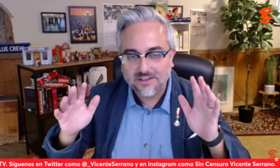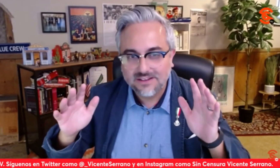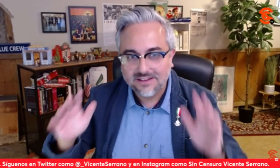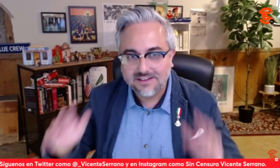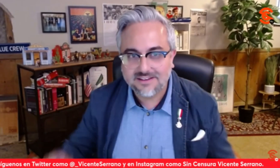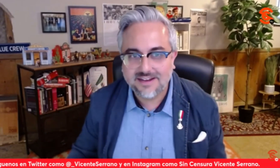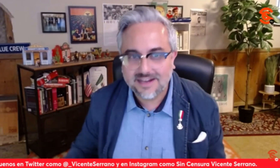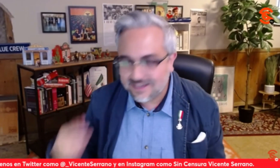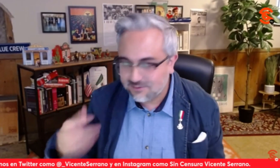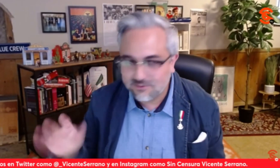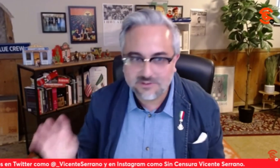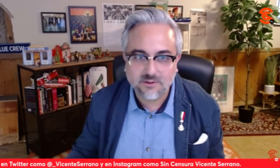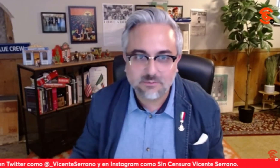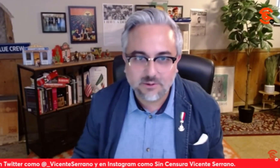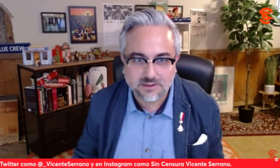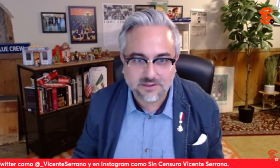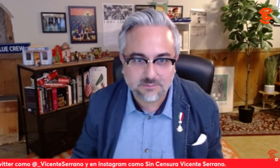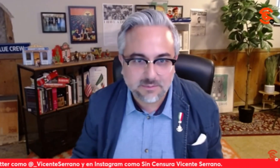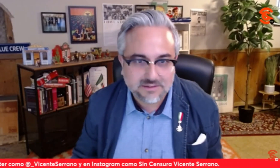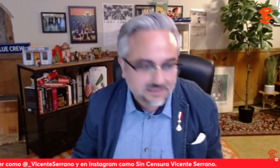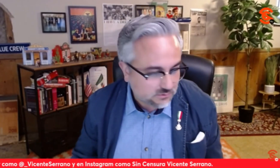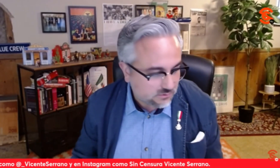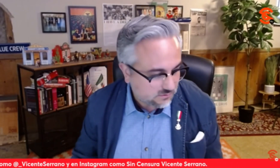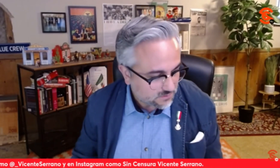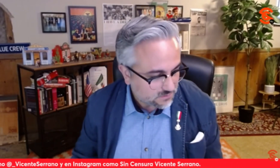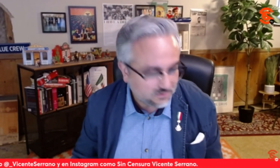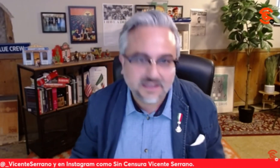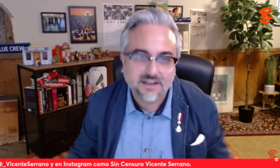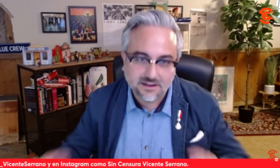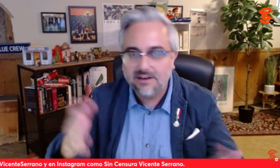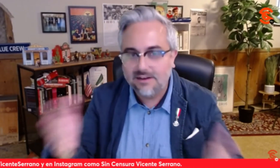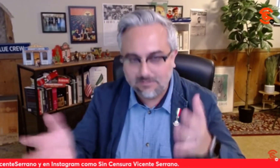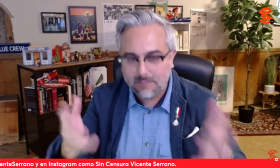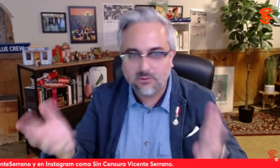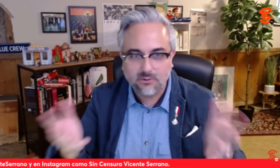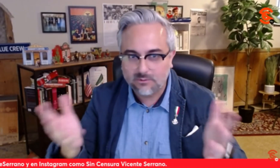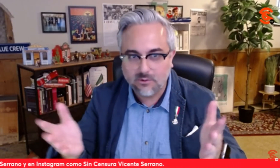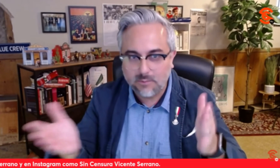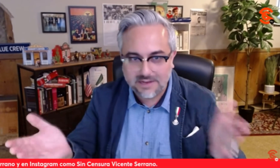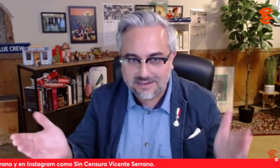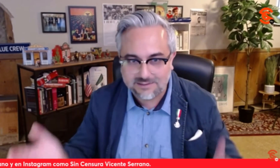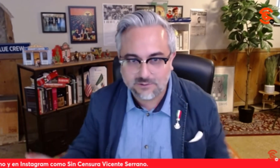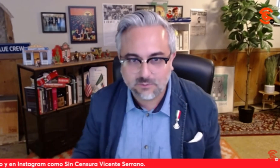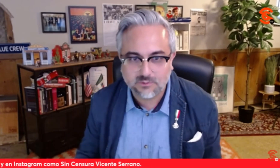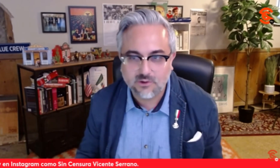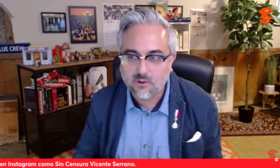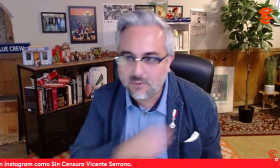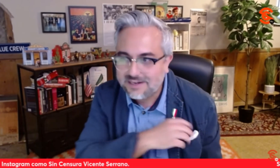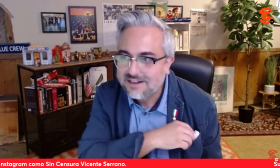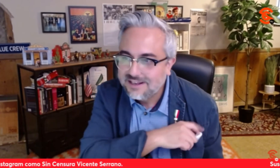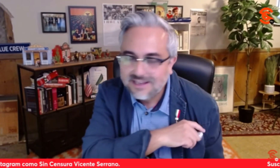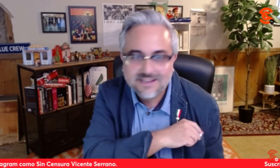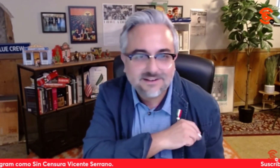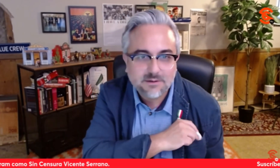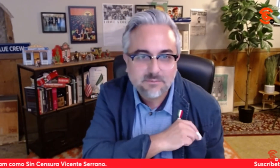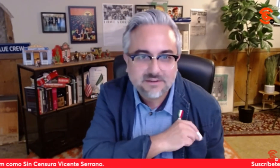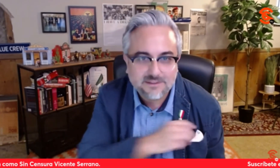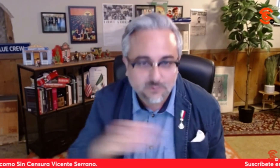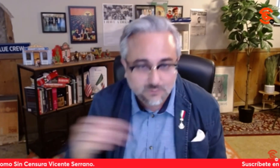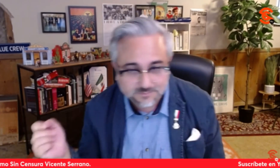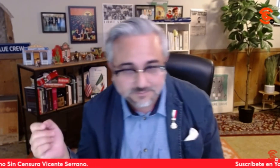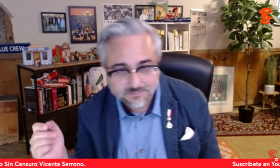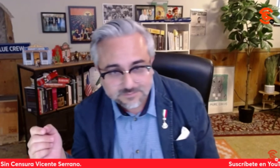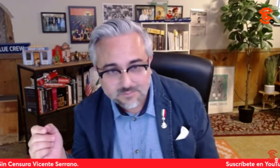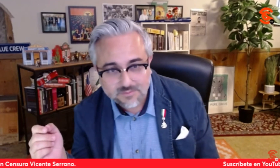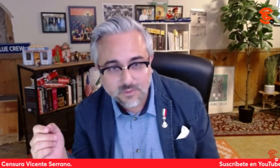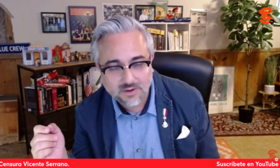años, y en aquel entonces salió en menos de 3,000 pesitos, ¿no? Vamos, lo compré acá en Estados Unidos, pero salió como en 3,000